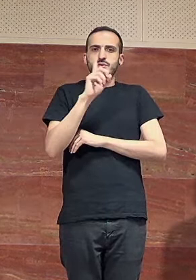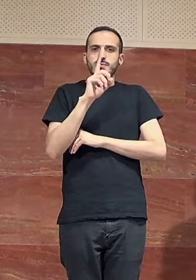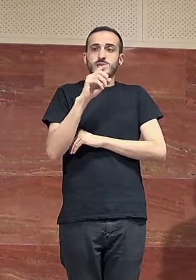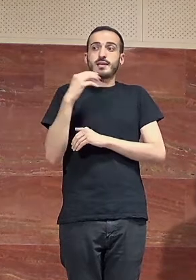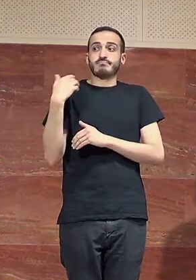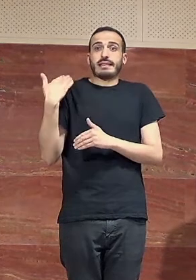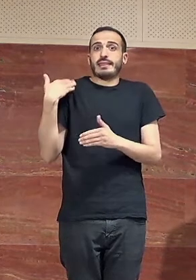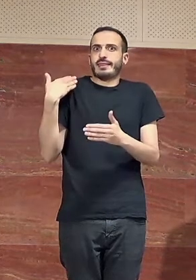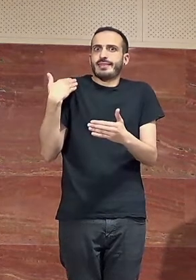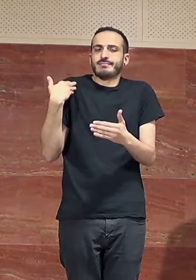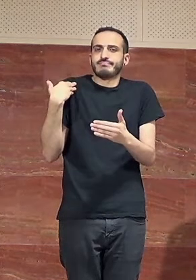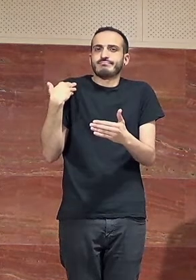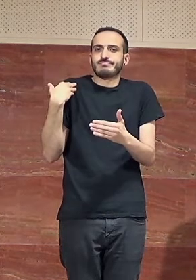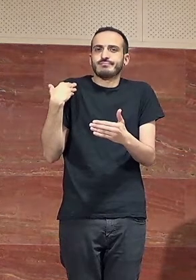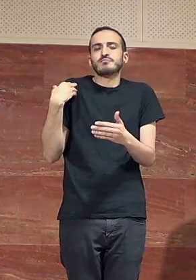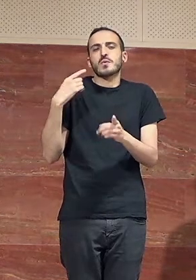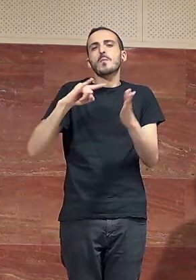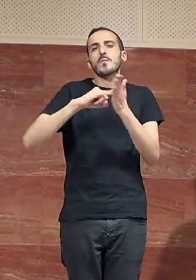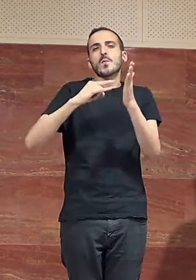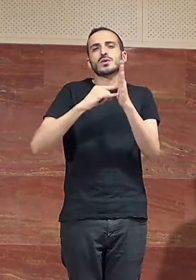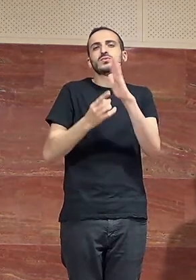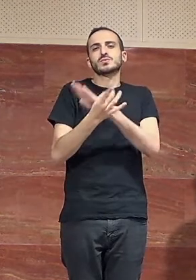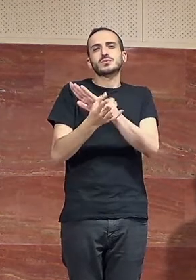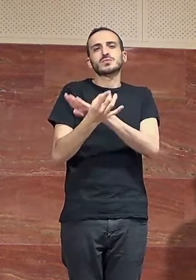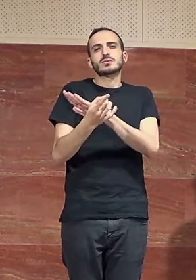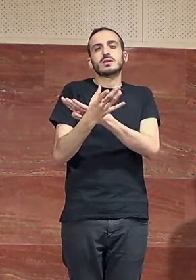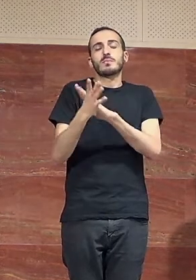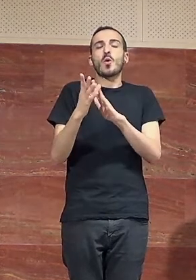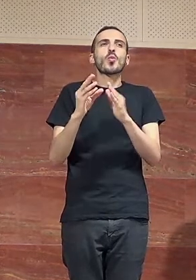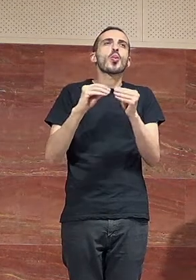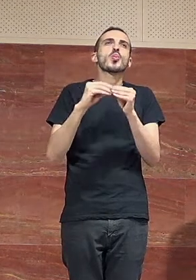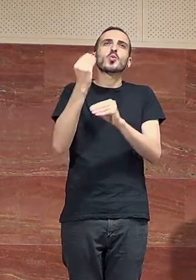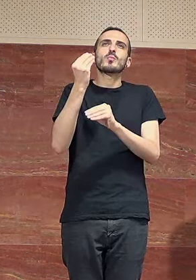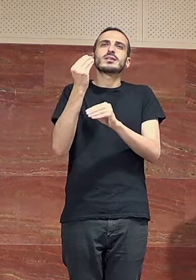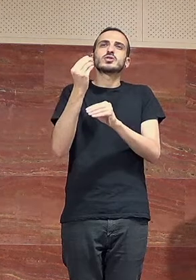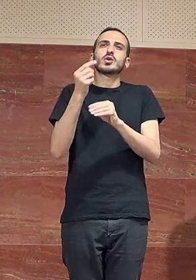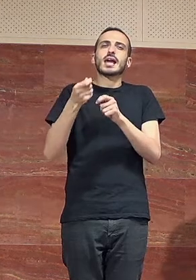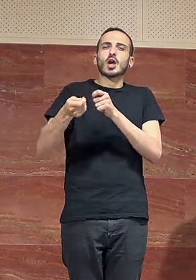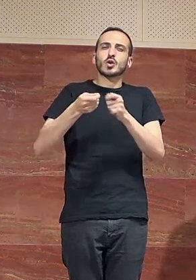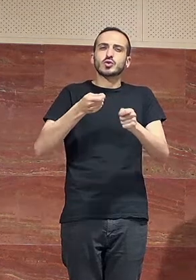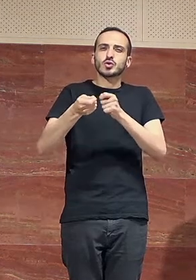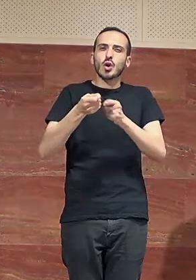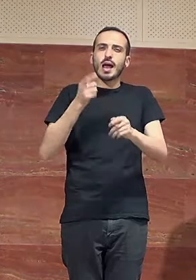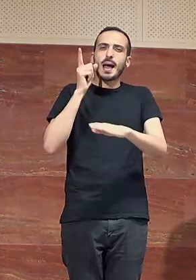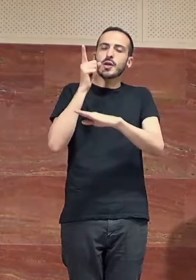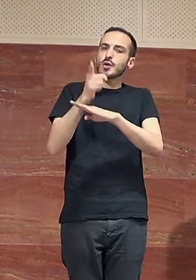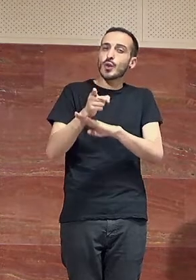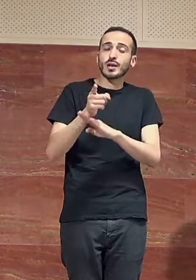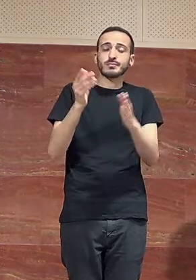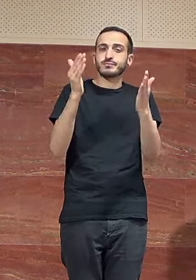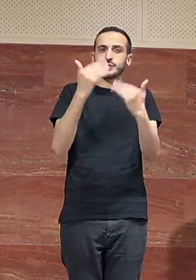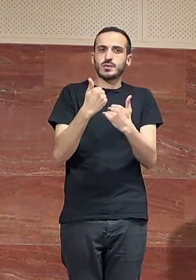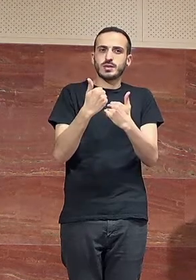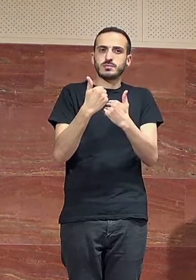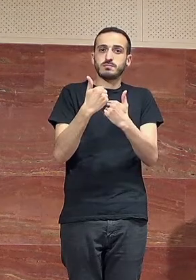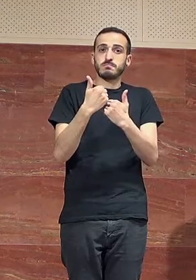ido haciendo intervenciones, pero han carecido de un documento director que organizase la continuidad de esos itinerarios y analizase también los